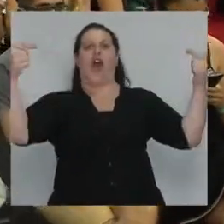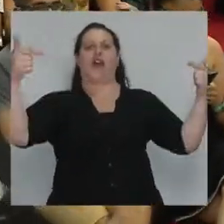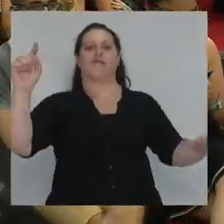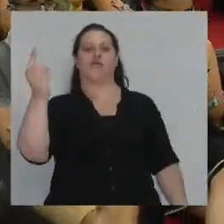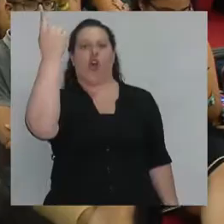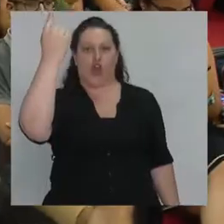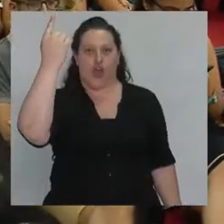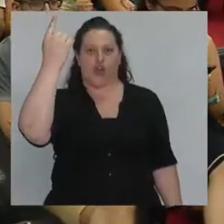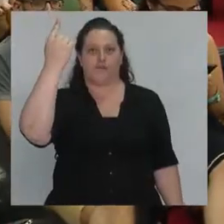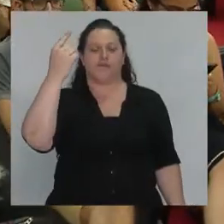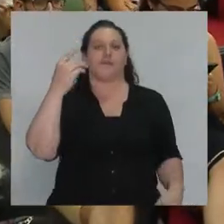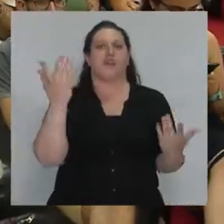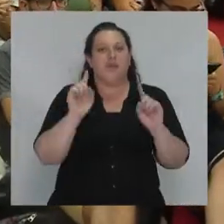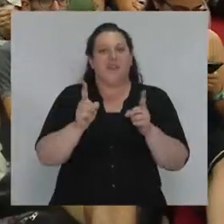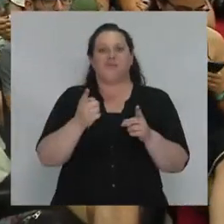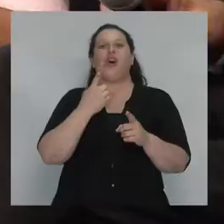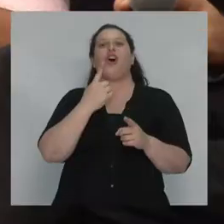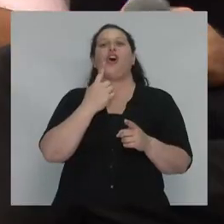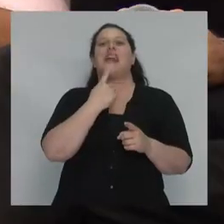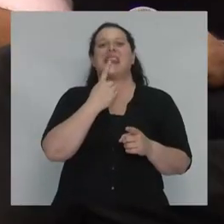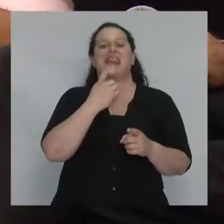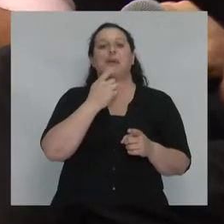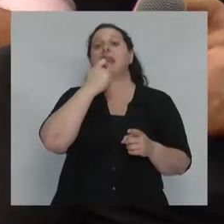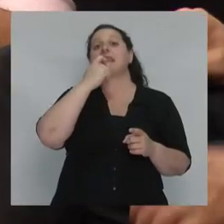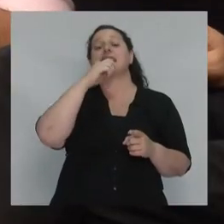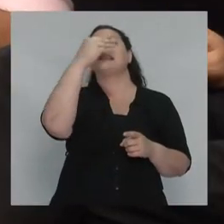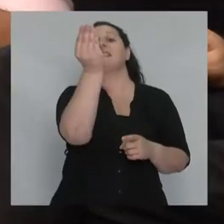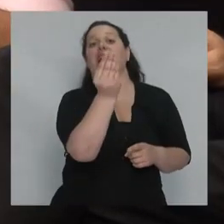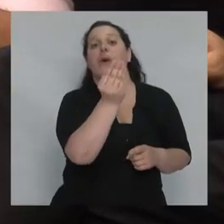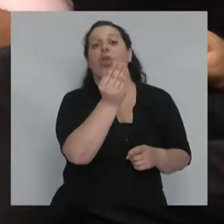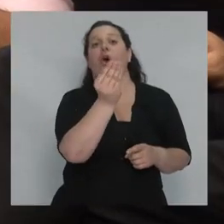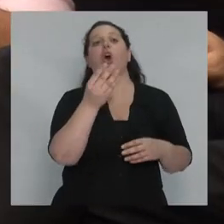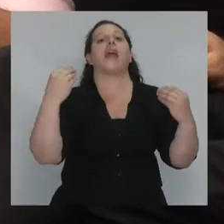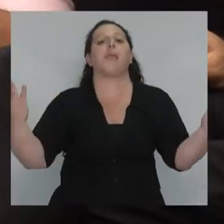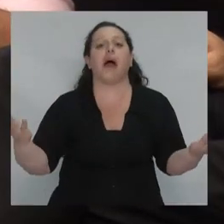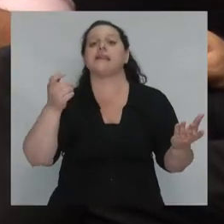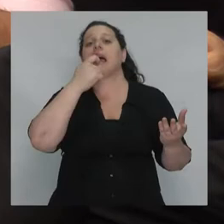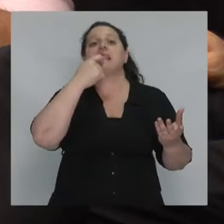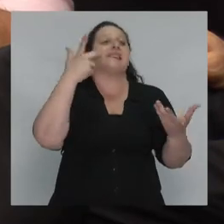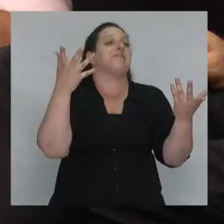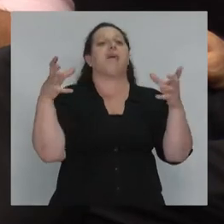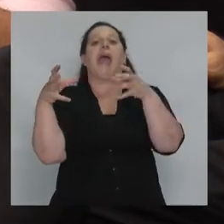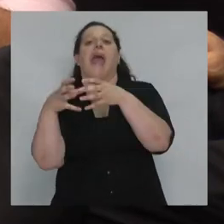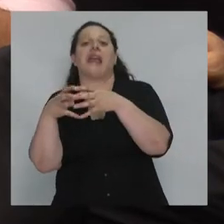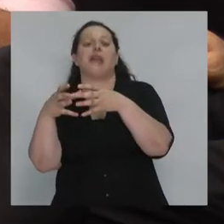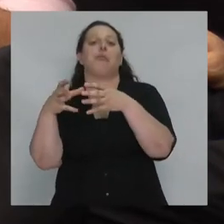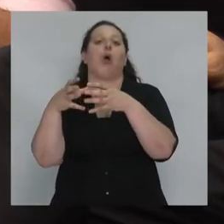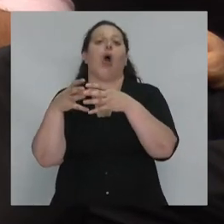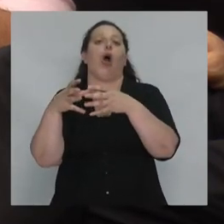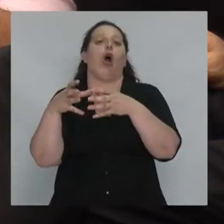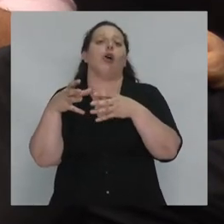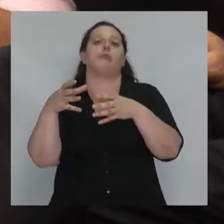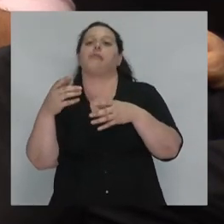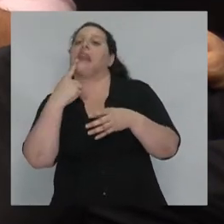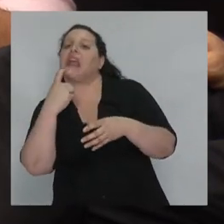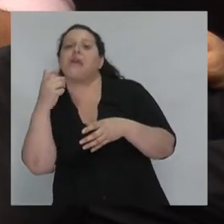del River el sábado, ¿qué pasa si no se presenta, alguien secuestra al River o secuestra al Boca